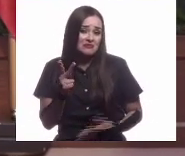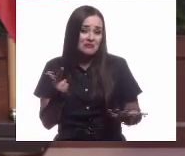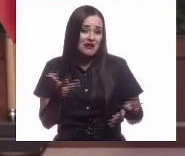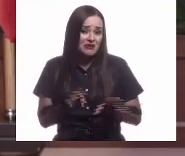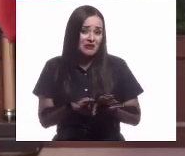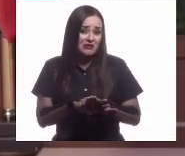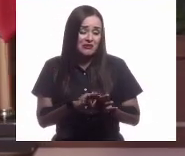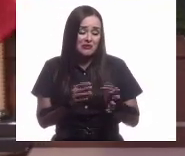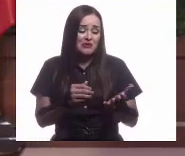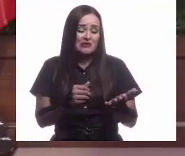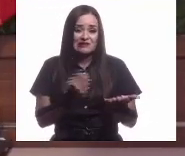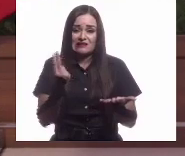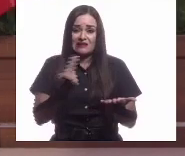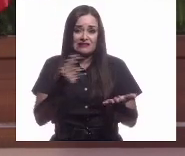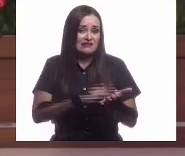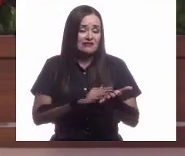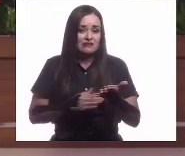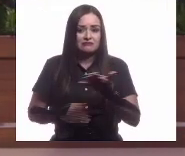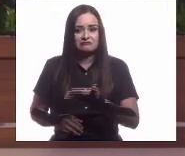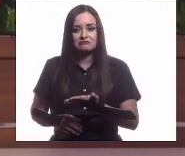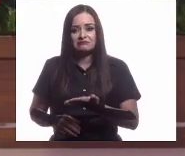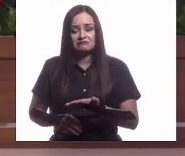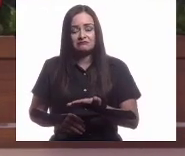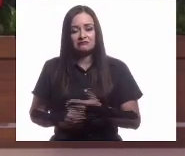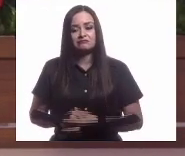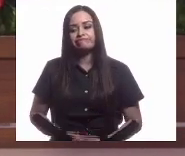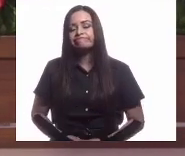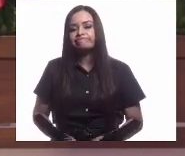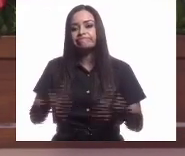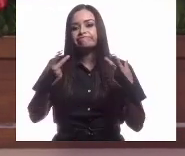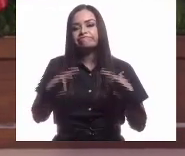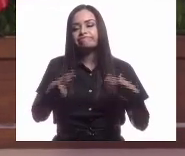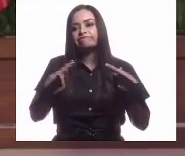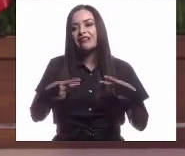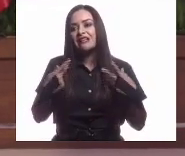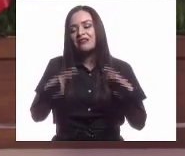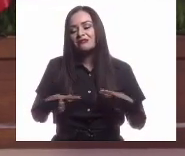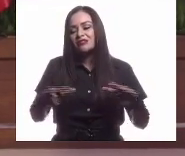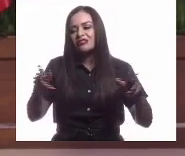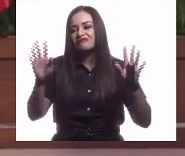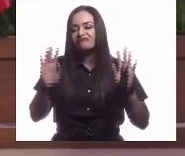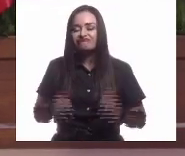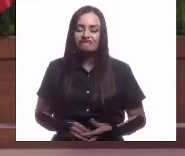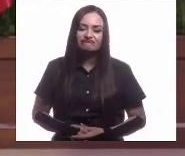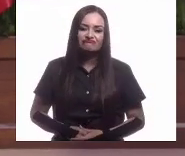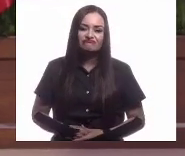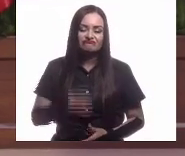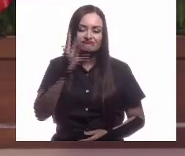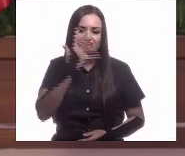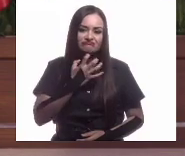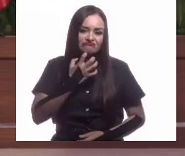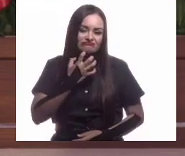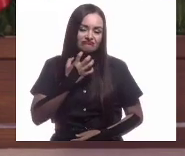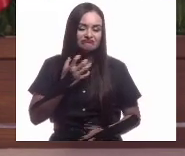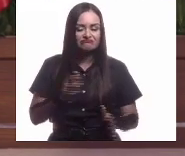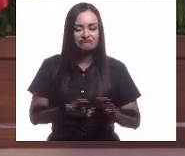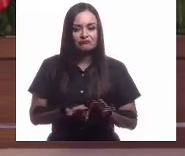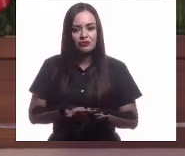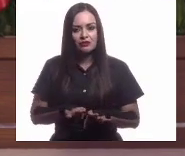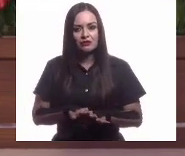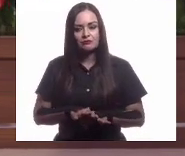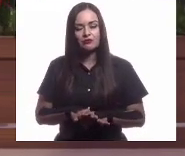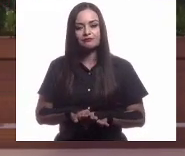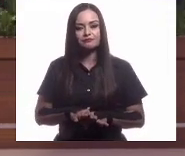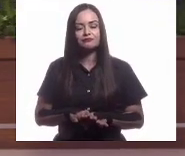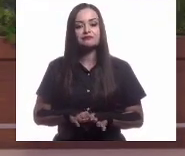gravamen y demás, no te voy a poder dar el crédito. Y lo que la gente menos tiene son garantías y sobre todo garantías disponibles. Déjenme les